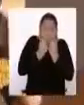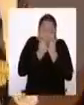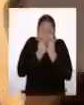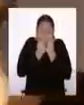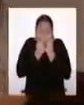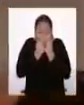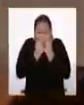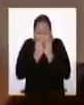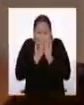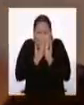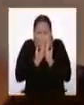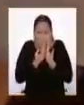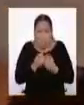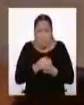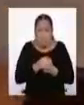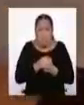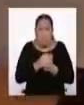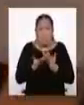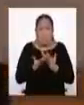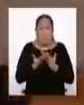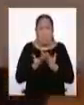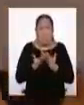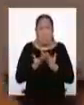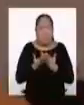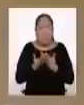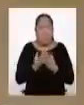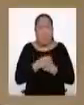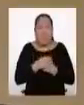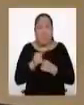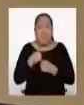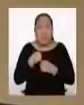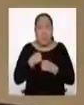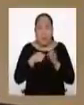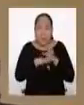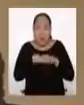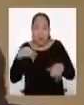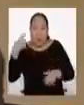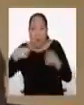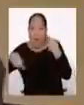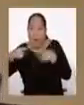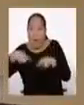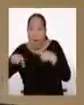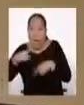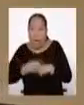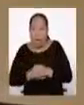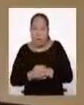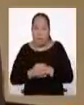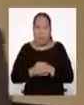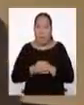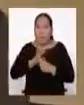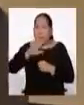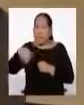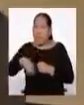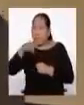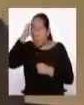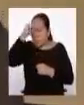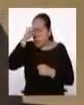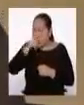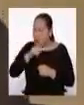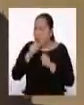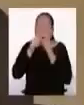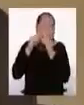Entonces, claro, entonces yo no salía al recreo. Pero entonces todos los chibolos tocaban y me